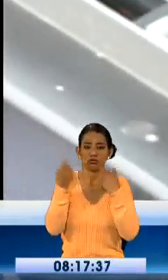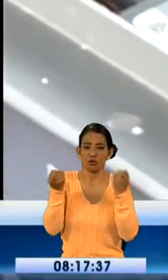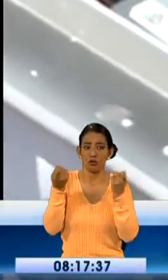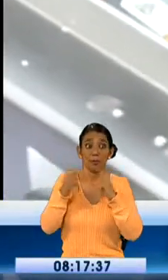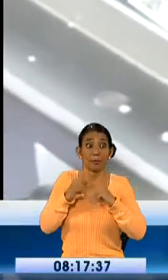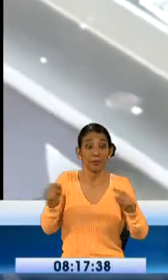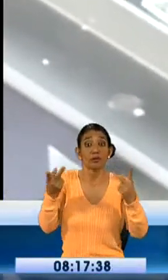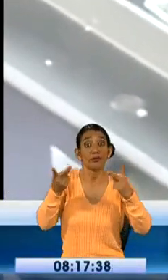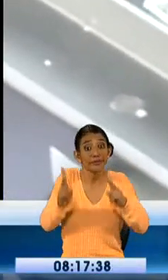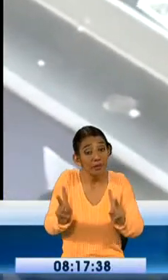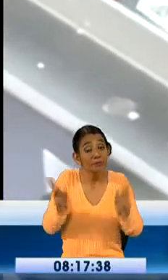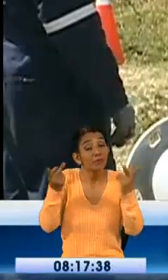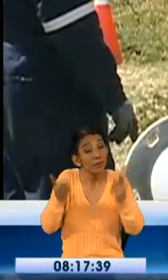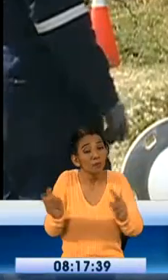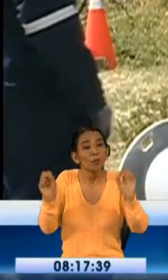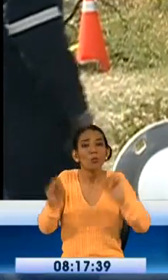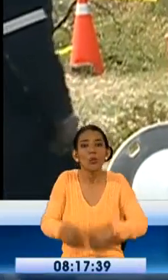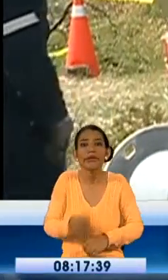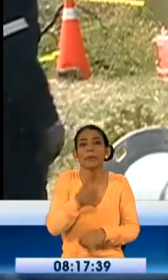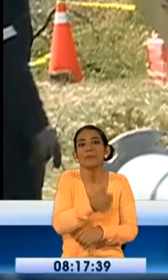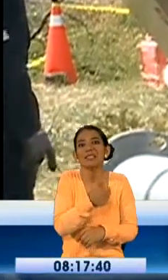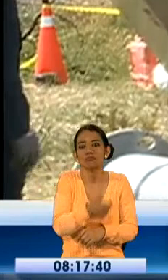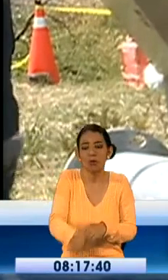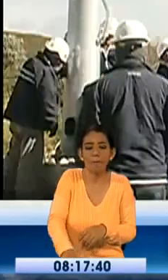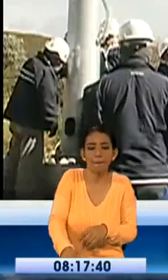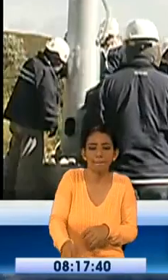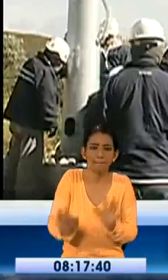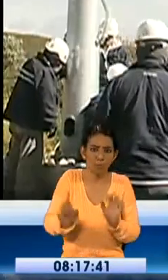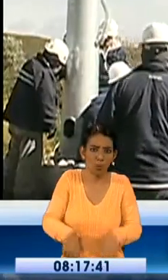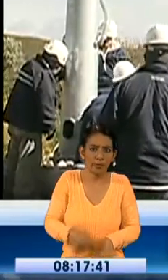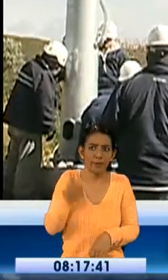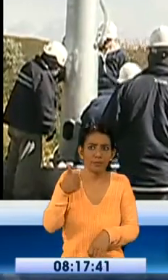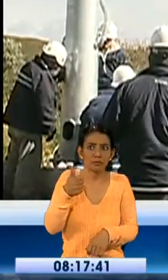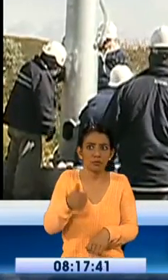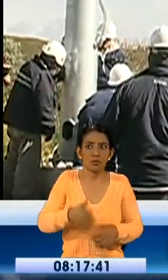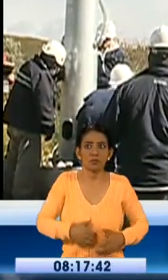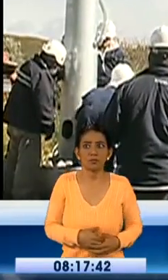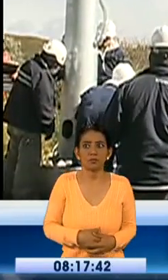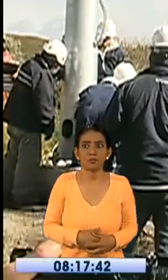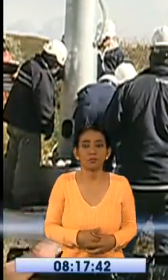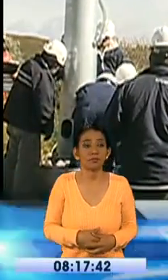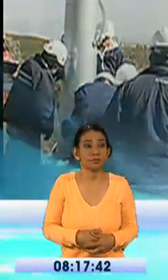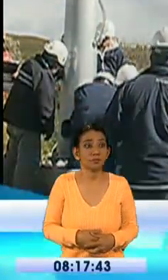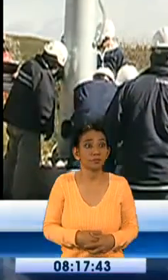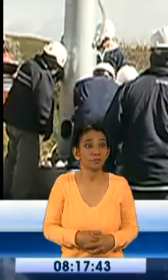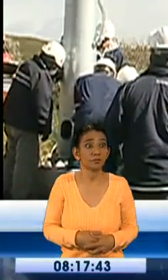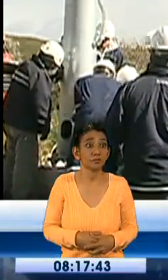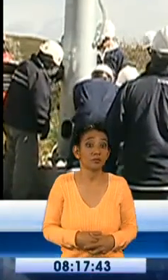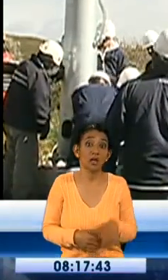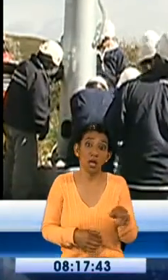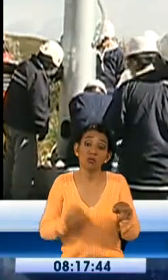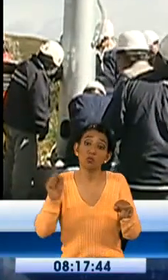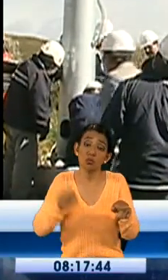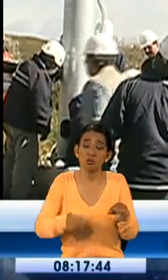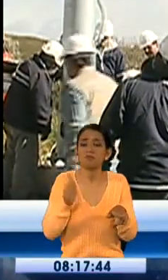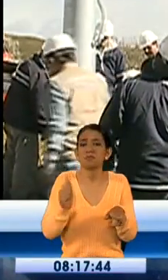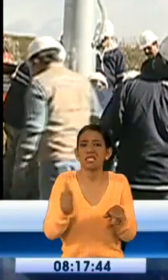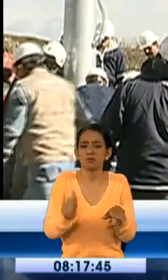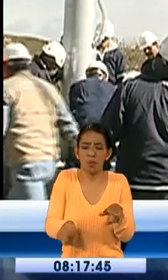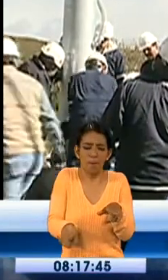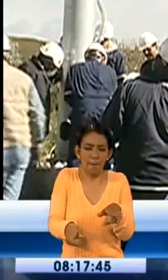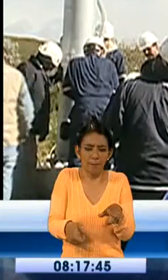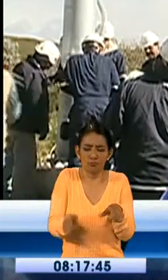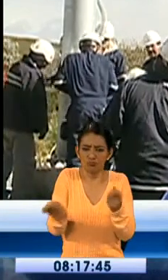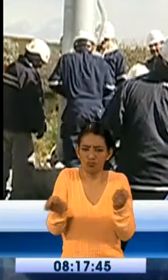también existe la posibilidad de hacerlo de manera manual. Esta sirena tiene la capacidad de ser operada manualmente